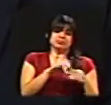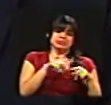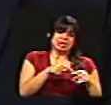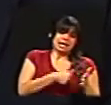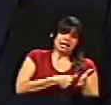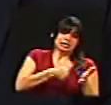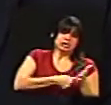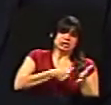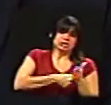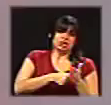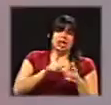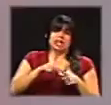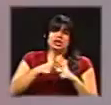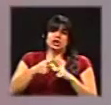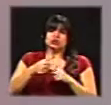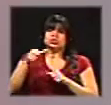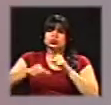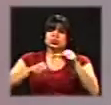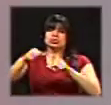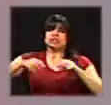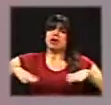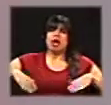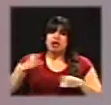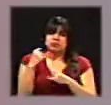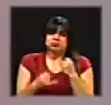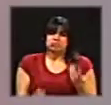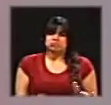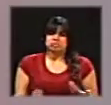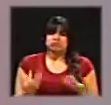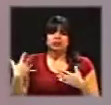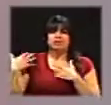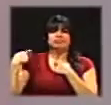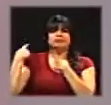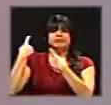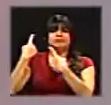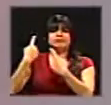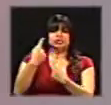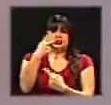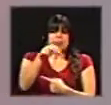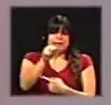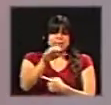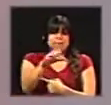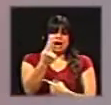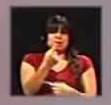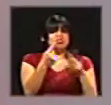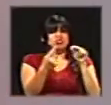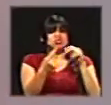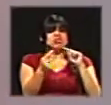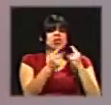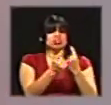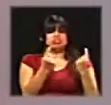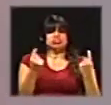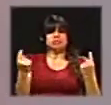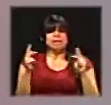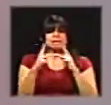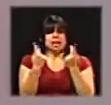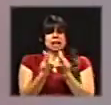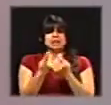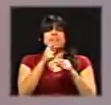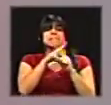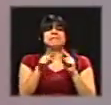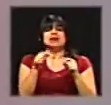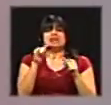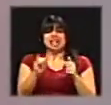y una lucha no acabada todavía también, que ha llevado, digamos, no solamente al PAC, está presente casi todos los partidos, pero que lo ha llevado a